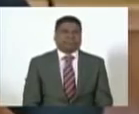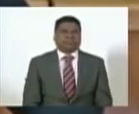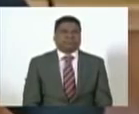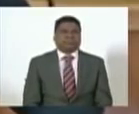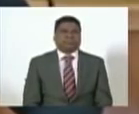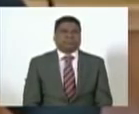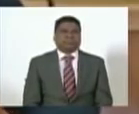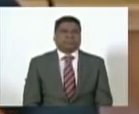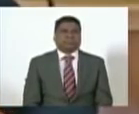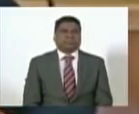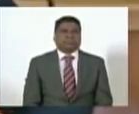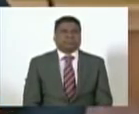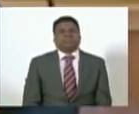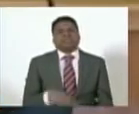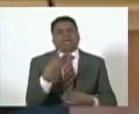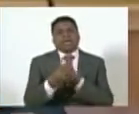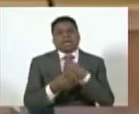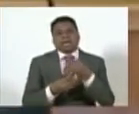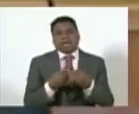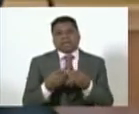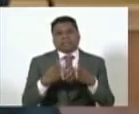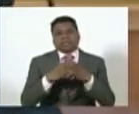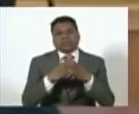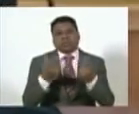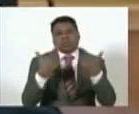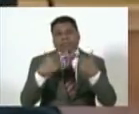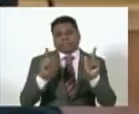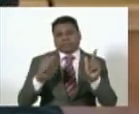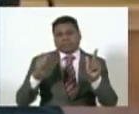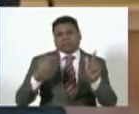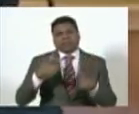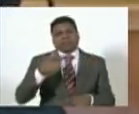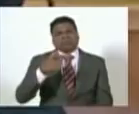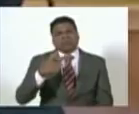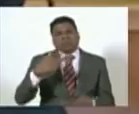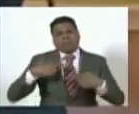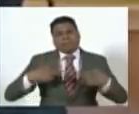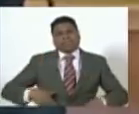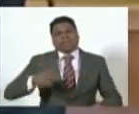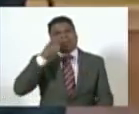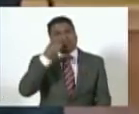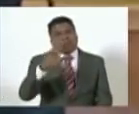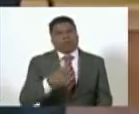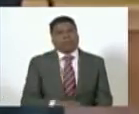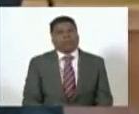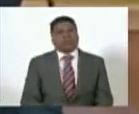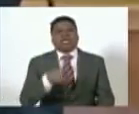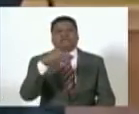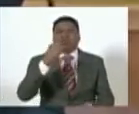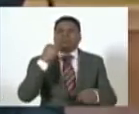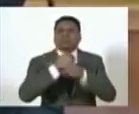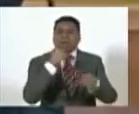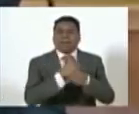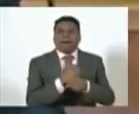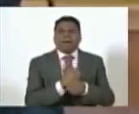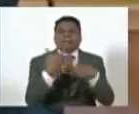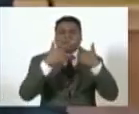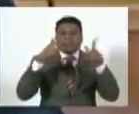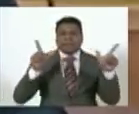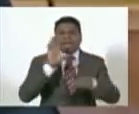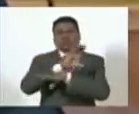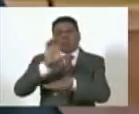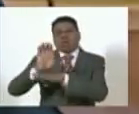Operaciones de liberación humanista del pueblo es poner el énfasis que son operaciones humanistas para liberar y